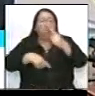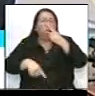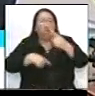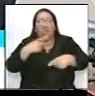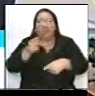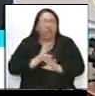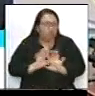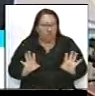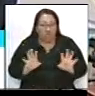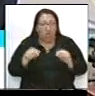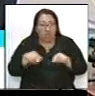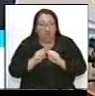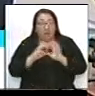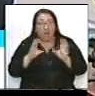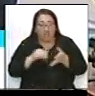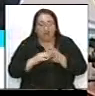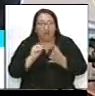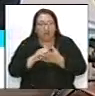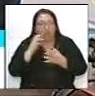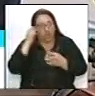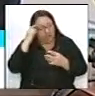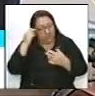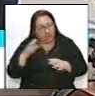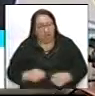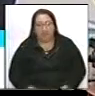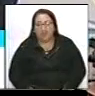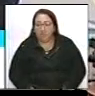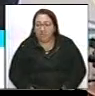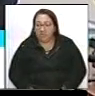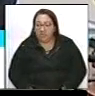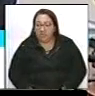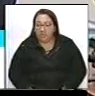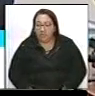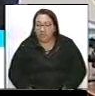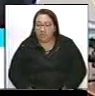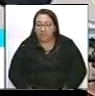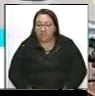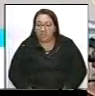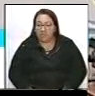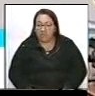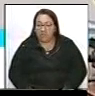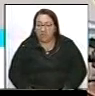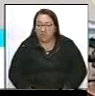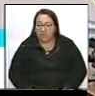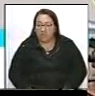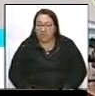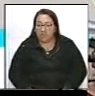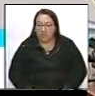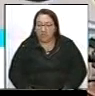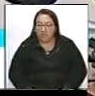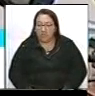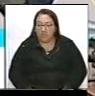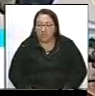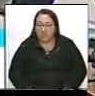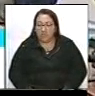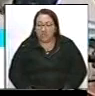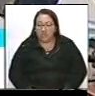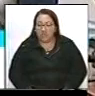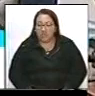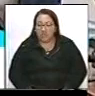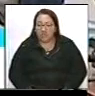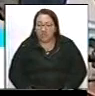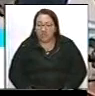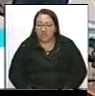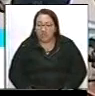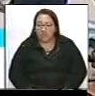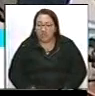que, por otra parte, claramente está politizado. Porque acá no es una cuestión de que vamos a perder el tiempo, ¿para qué hemos venido? También hay una intención